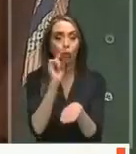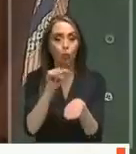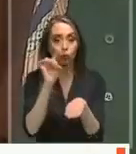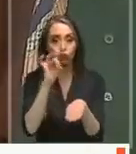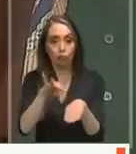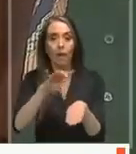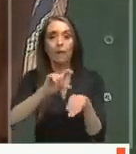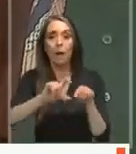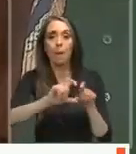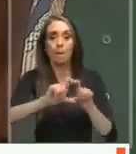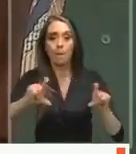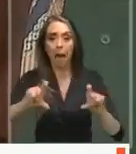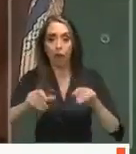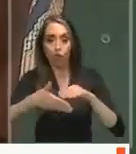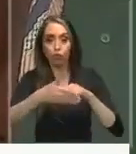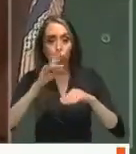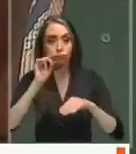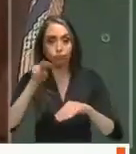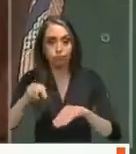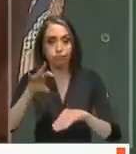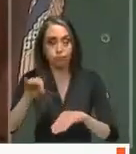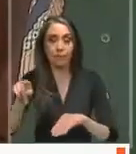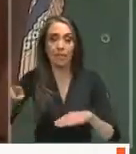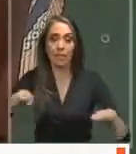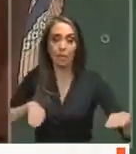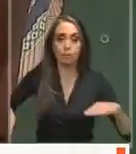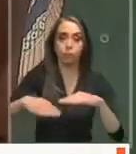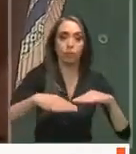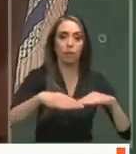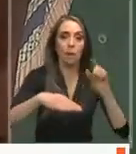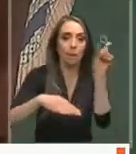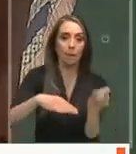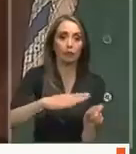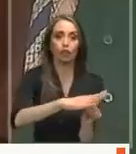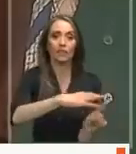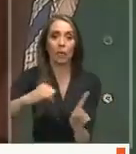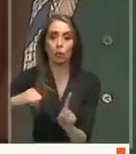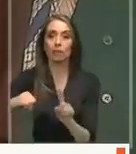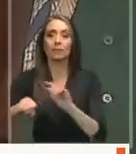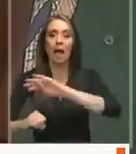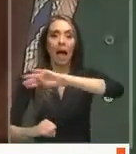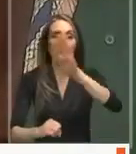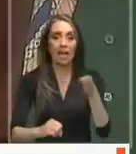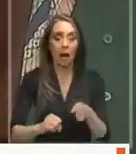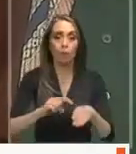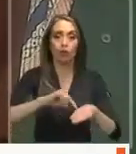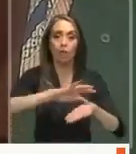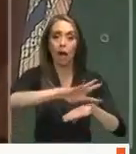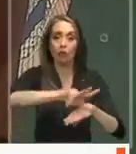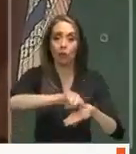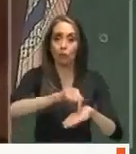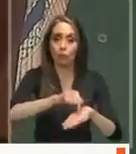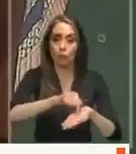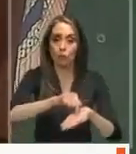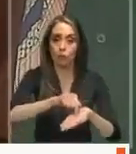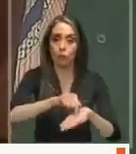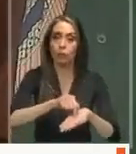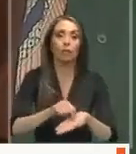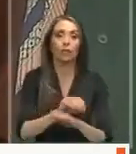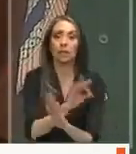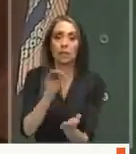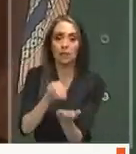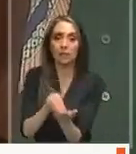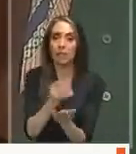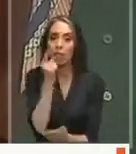que participó en esta acción, como también hay una camioneta que fue sustraída. Hasta el momento no hay